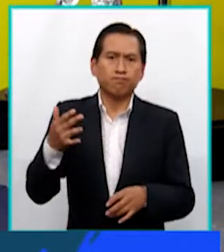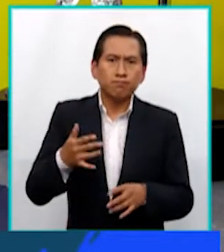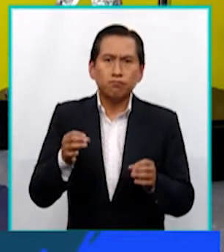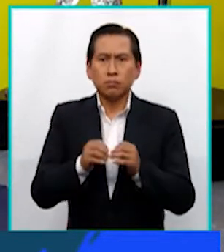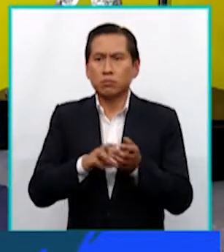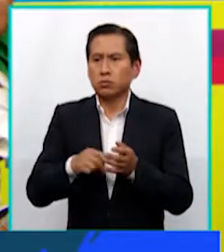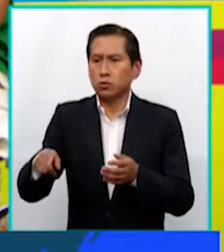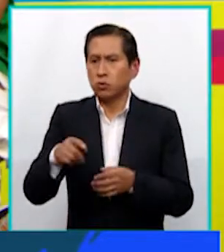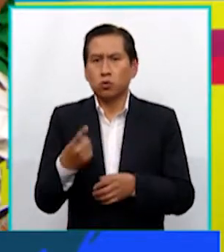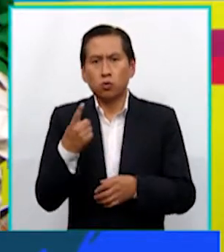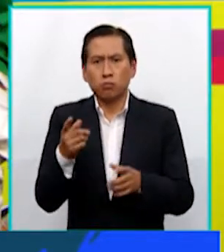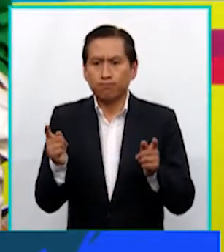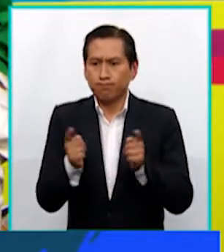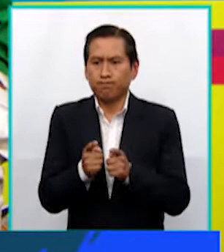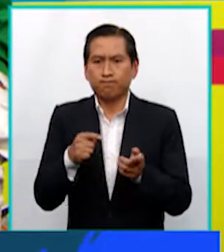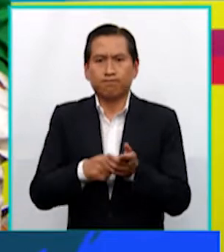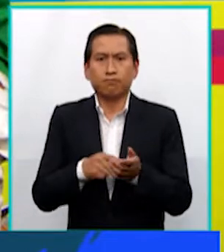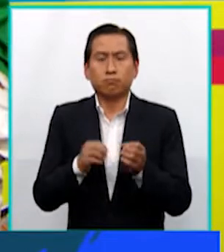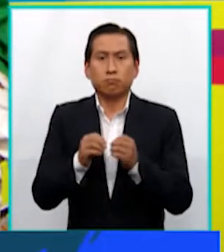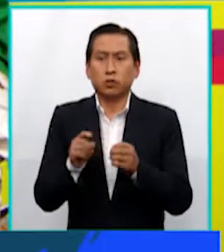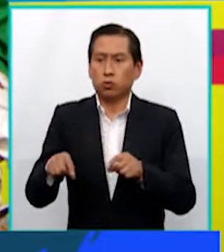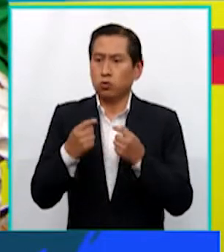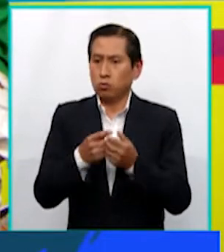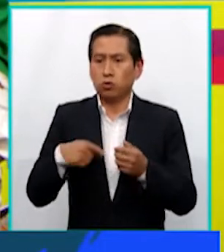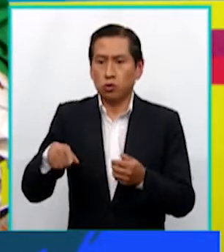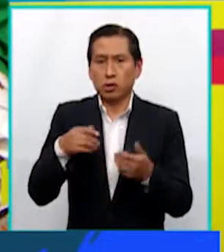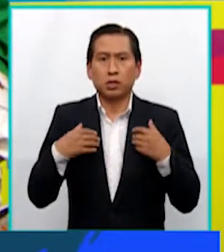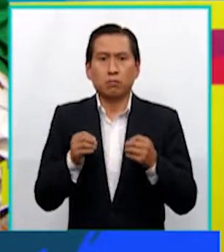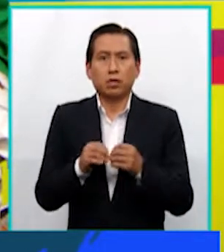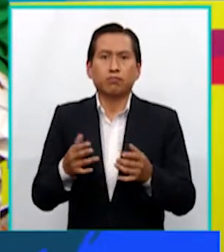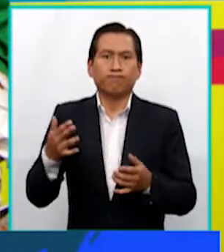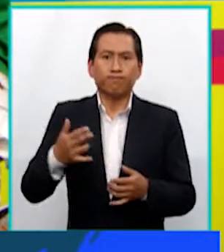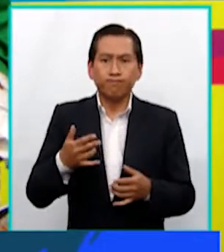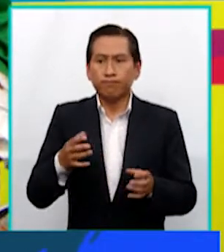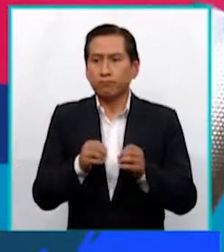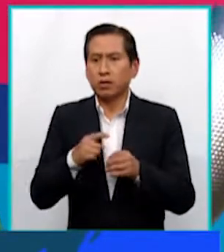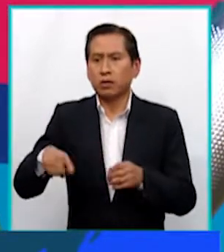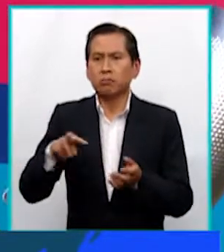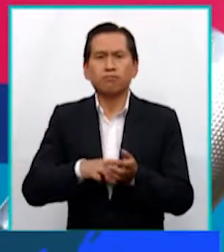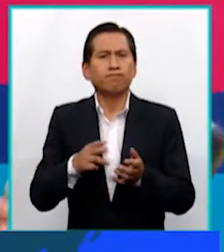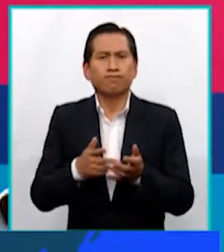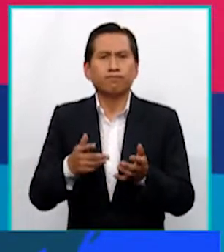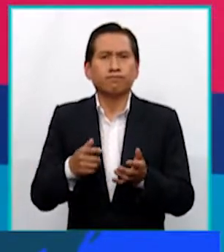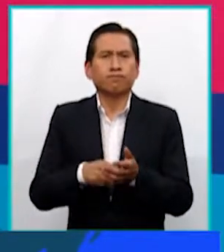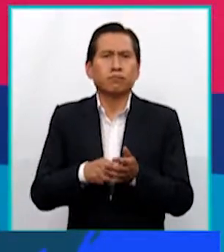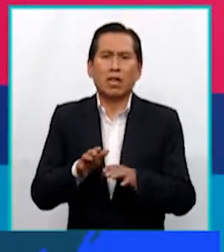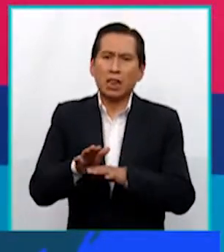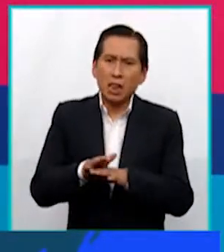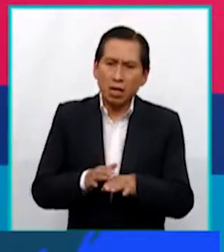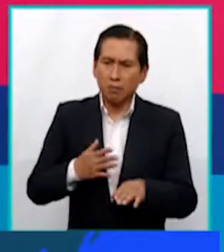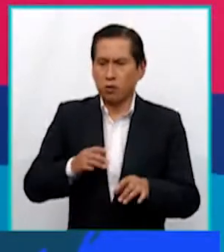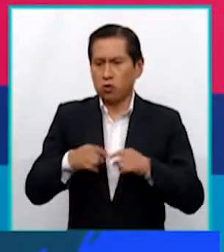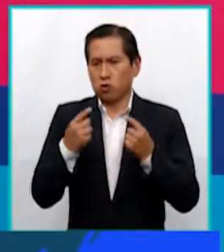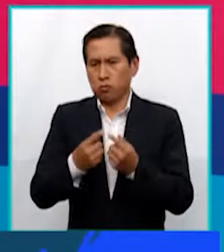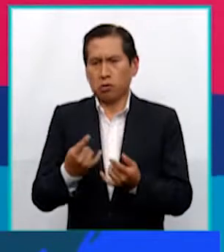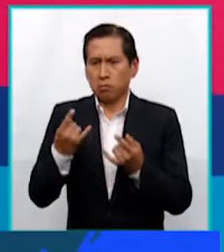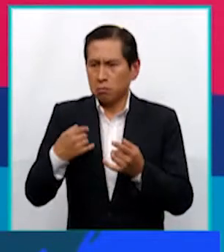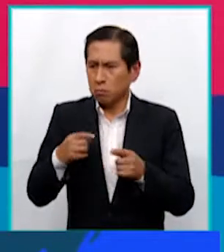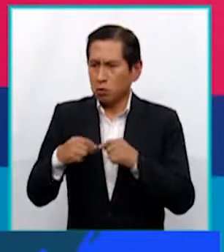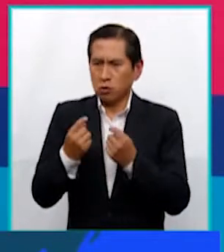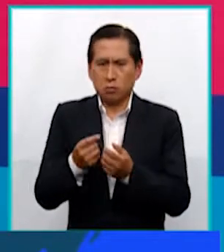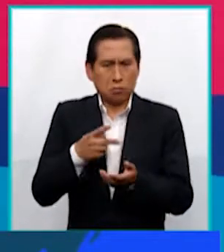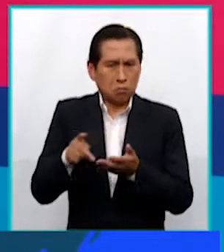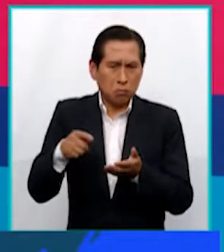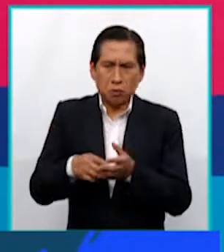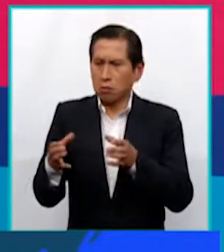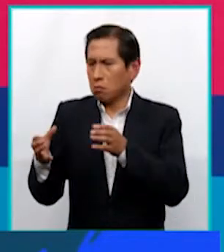incluso hacía un solo tipo de reggae. No, mi banda es de roots reggae, que es el lentito. No, mi banda es de rocksteady, mi banda es de ska,